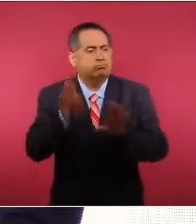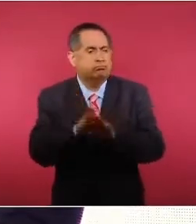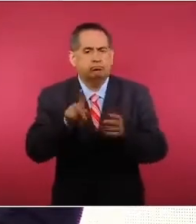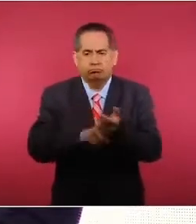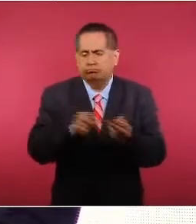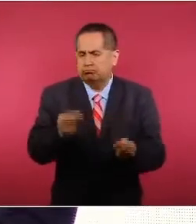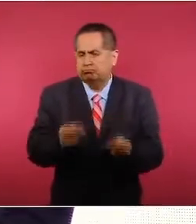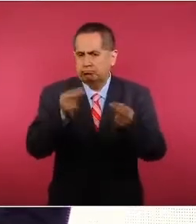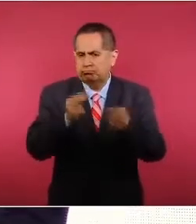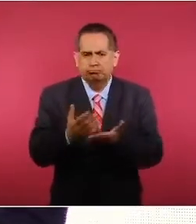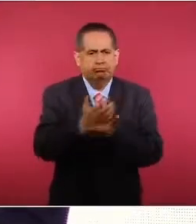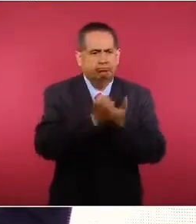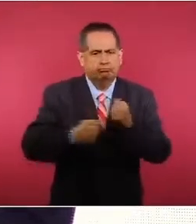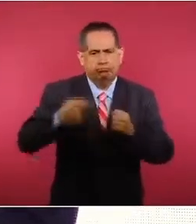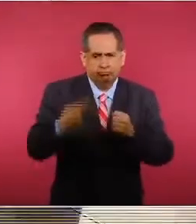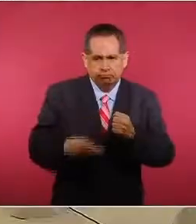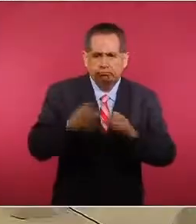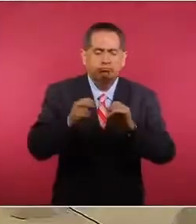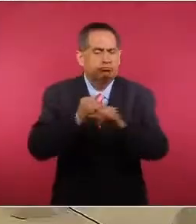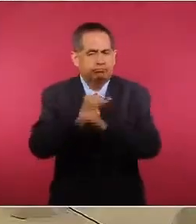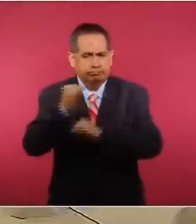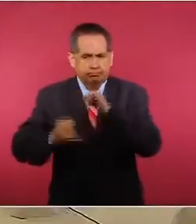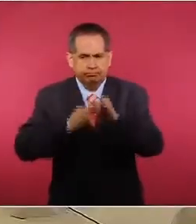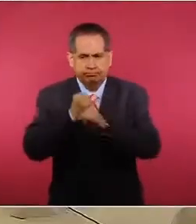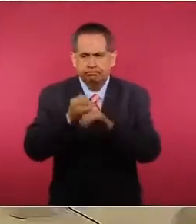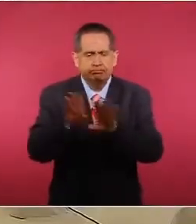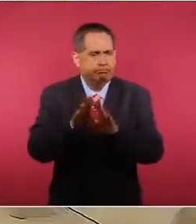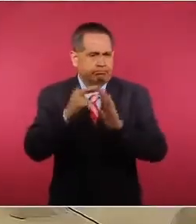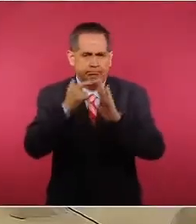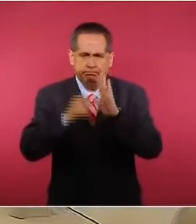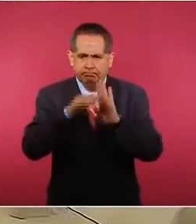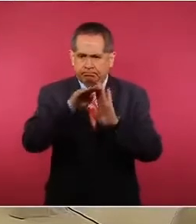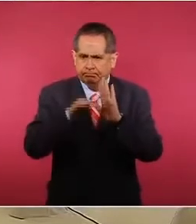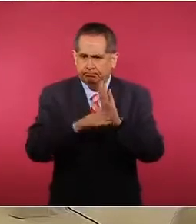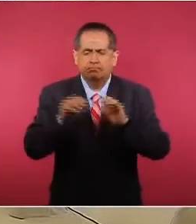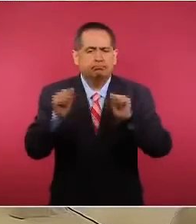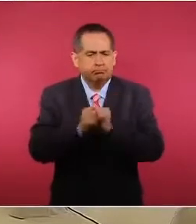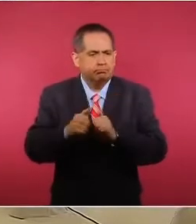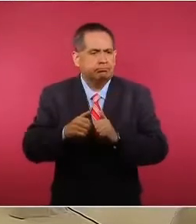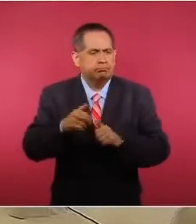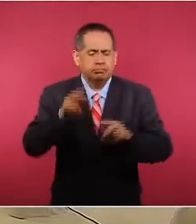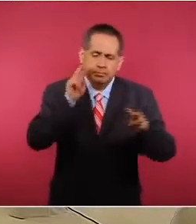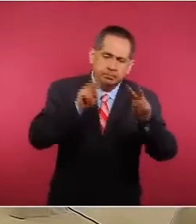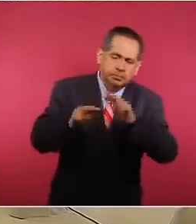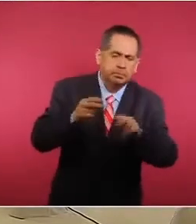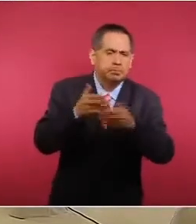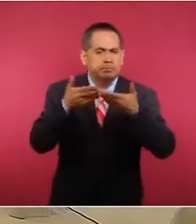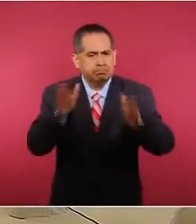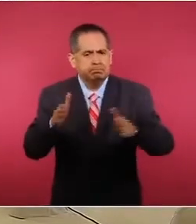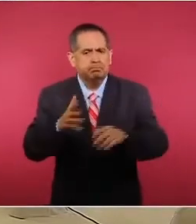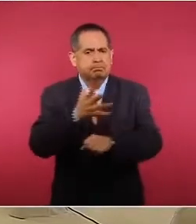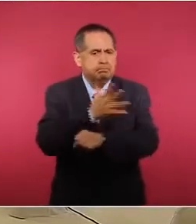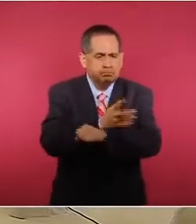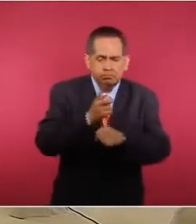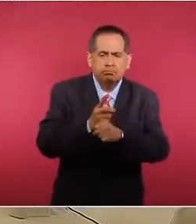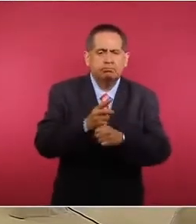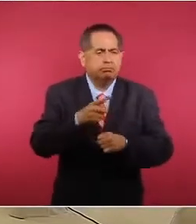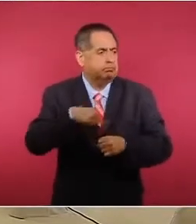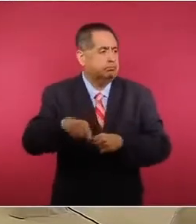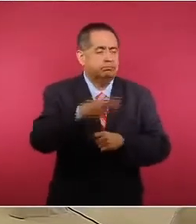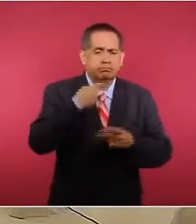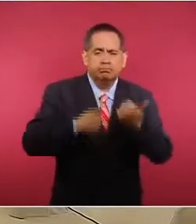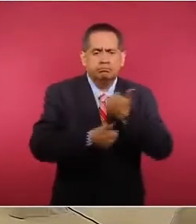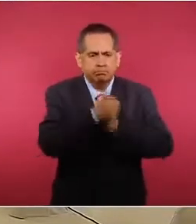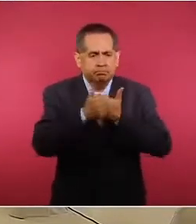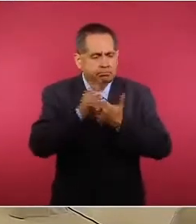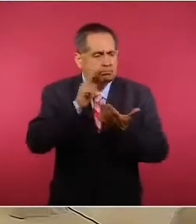prácticas locales e internacionales, que se hiciera a través de un proceso abierto, competitivo, y que se observen